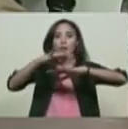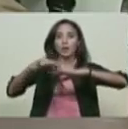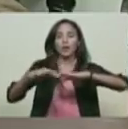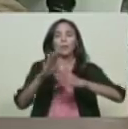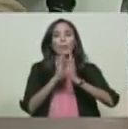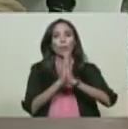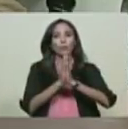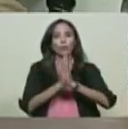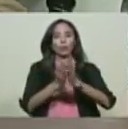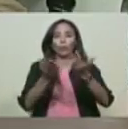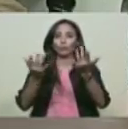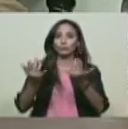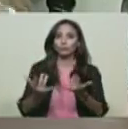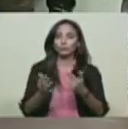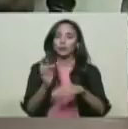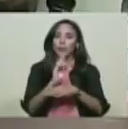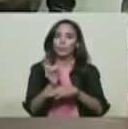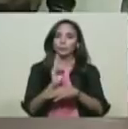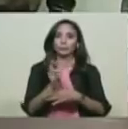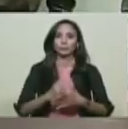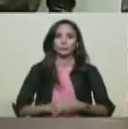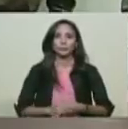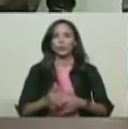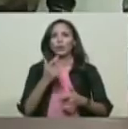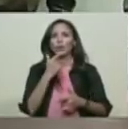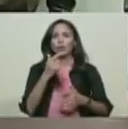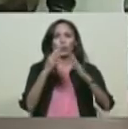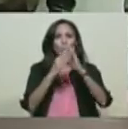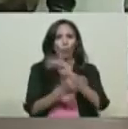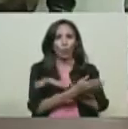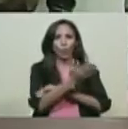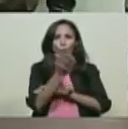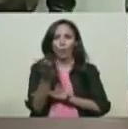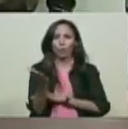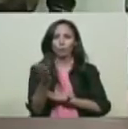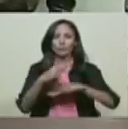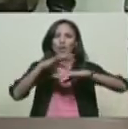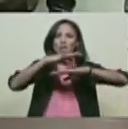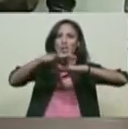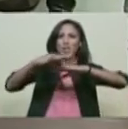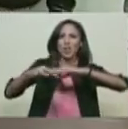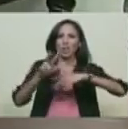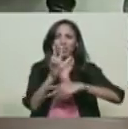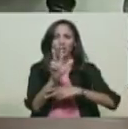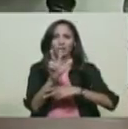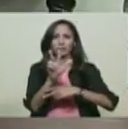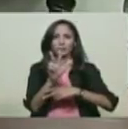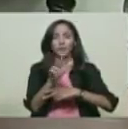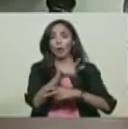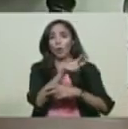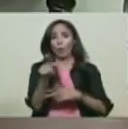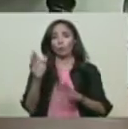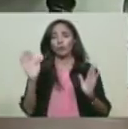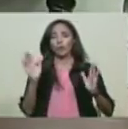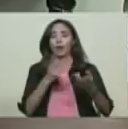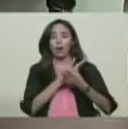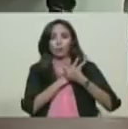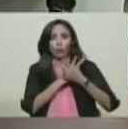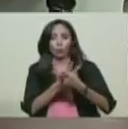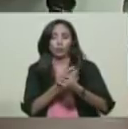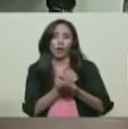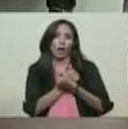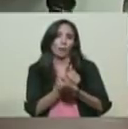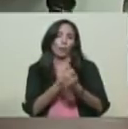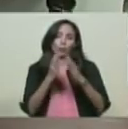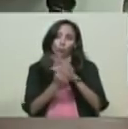pido. Y le digo a los pueblos de Aruba, Curazao y Bonaire, bueno, toda nuestra buena disposición, todo